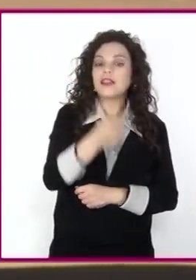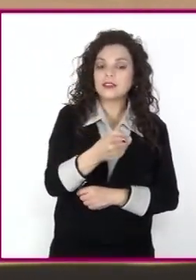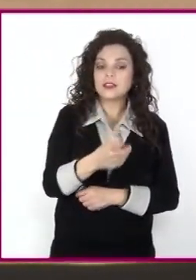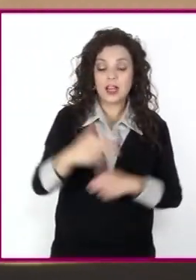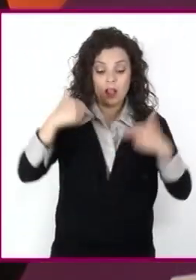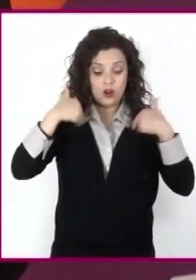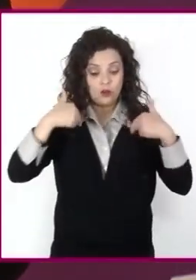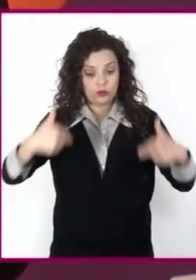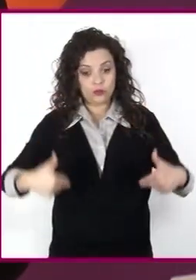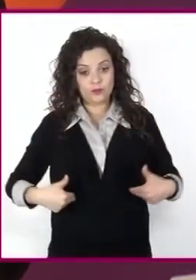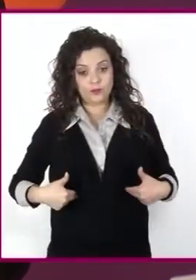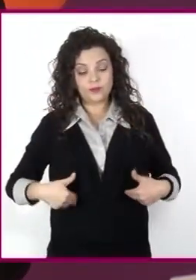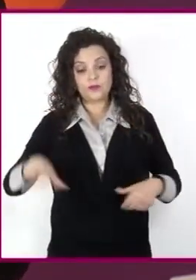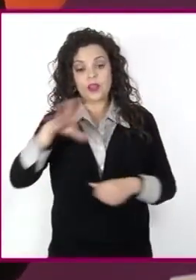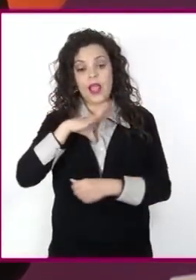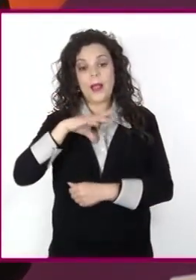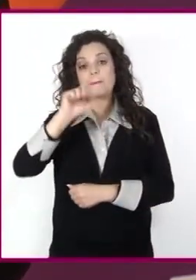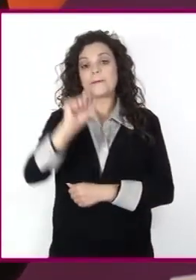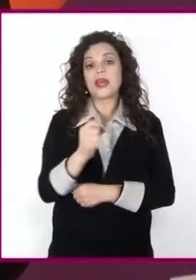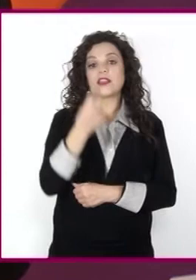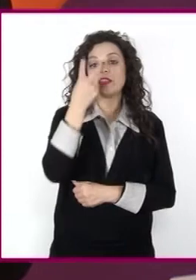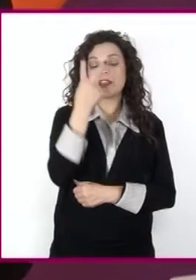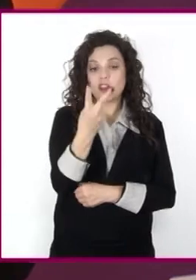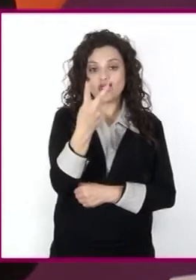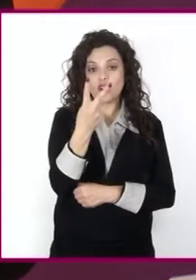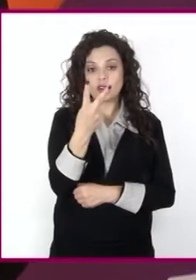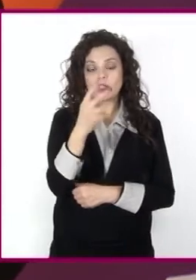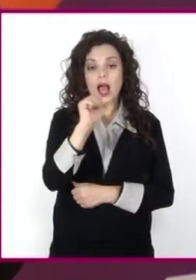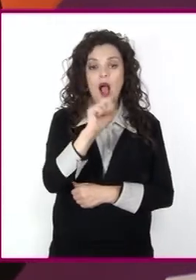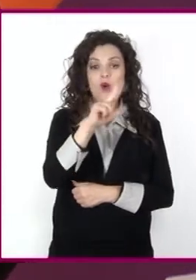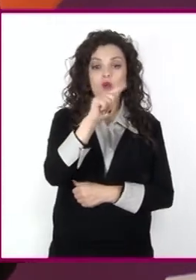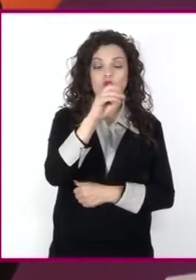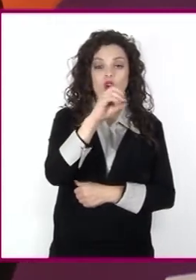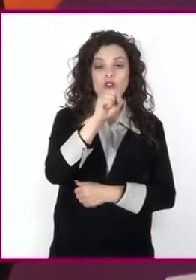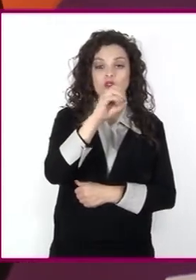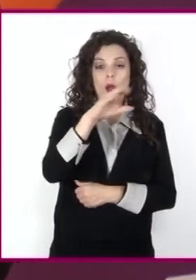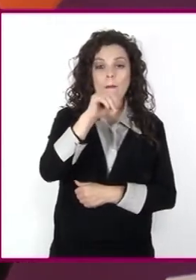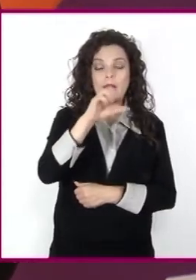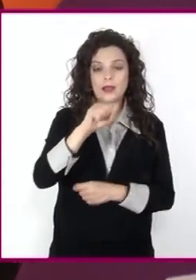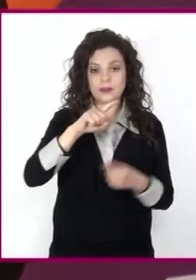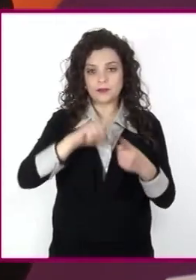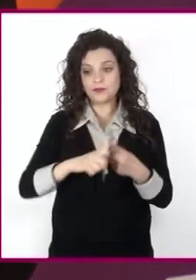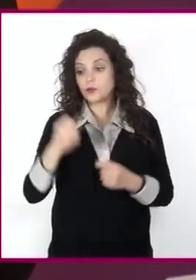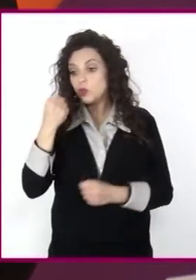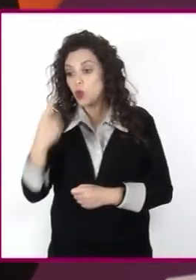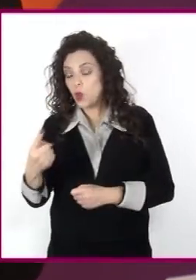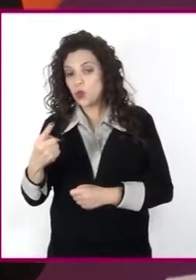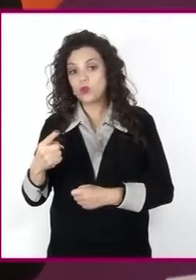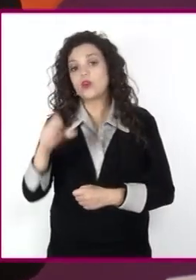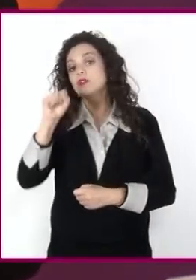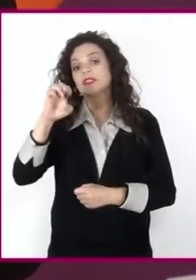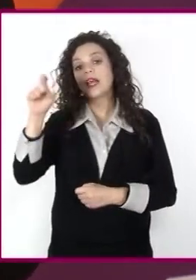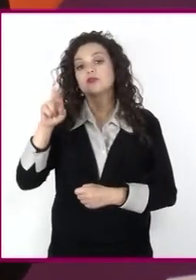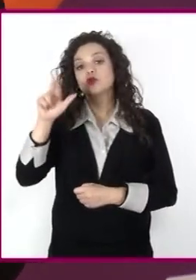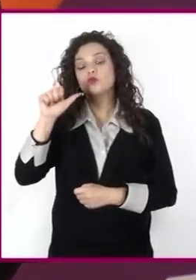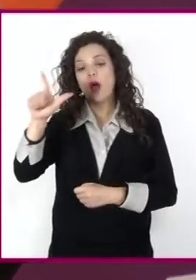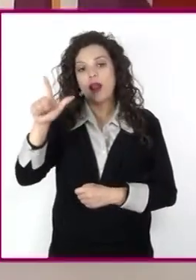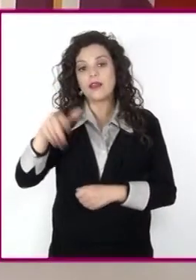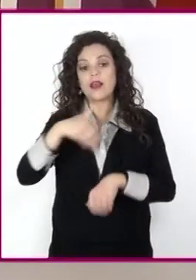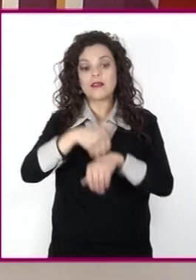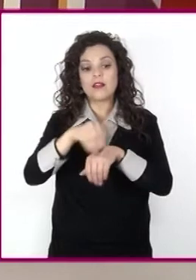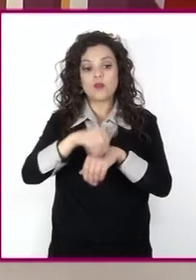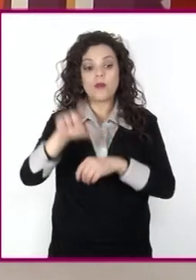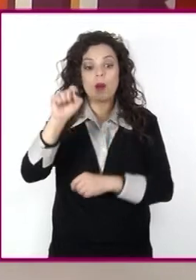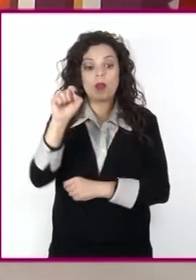seres humanos tenemos 22 pares de autosomas y un par de cromosomas sexuales en el número